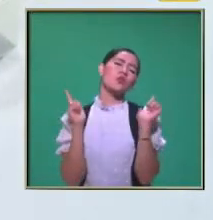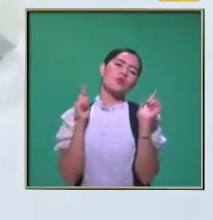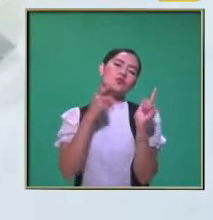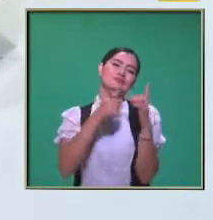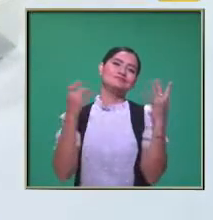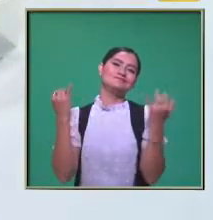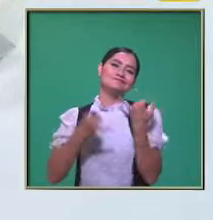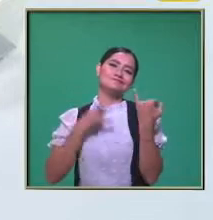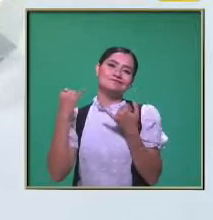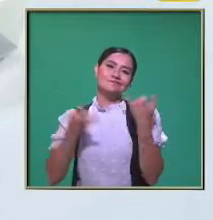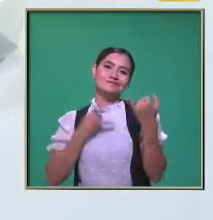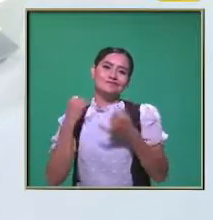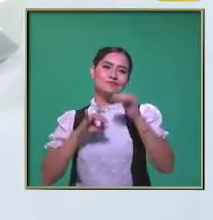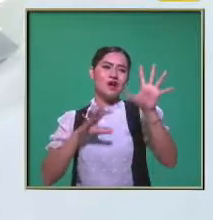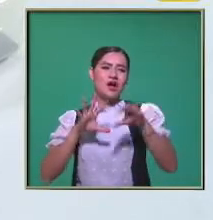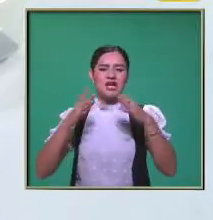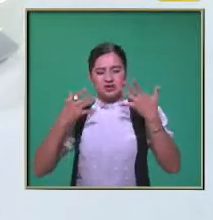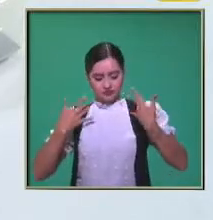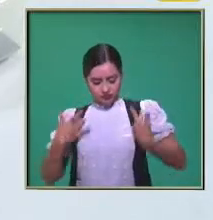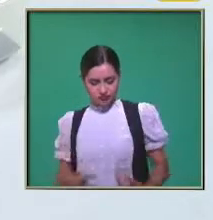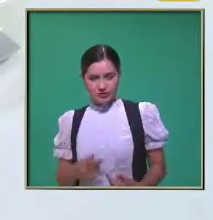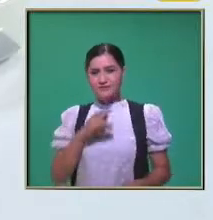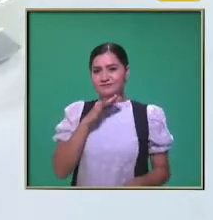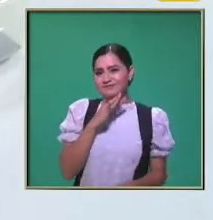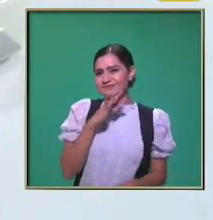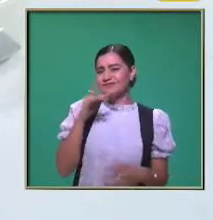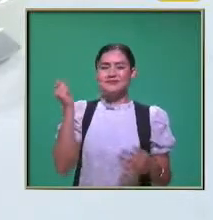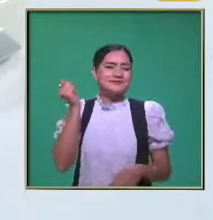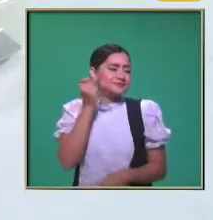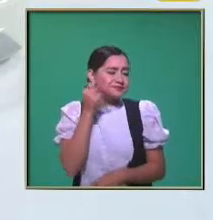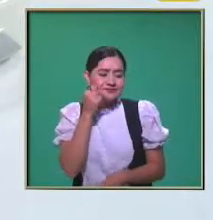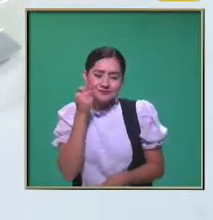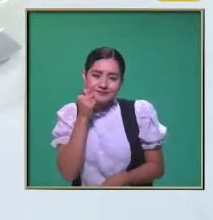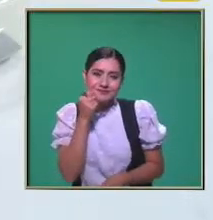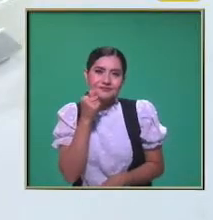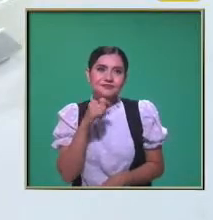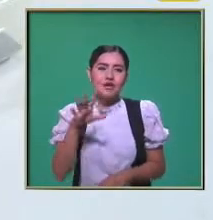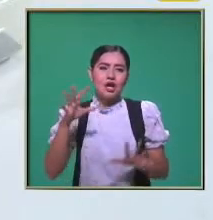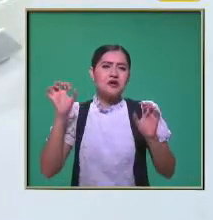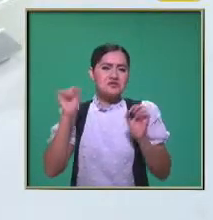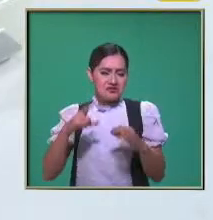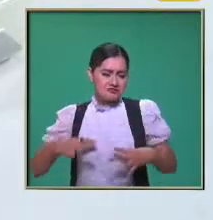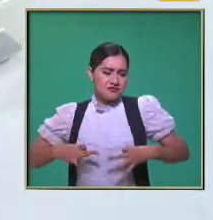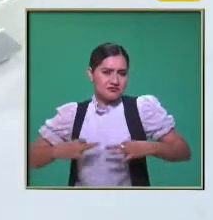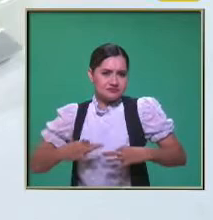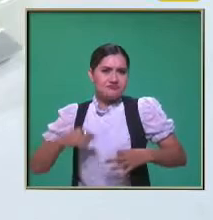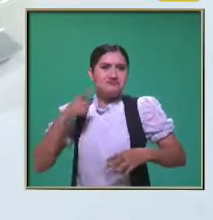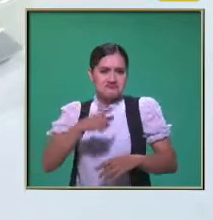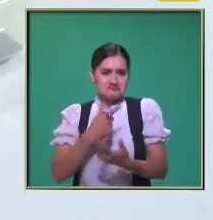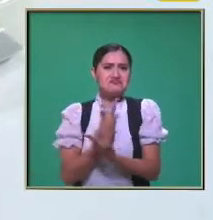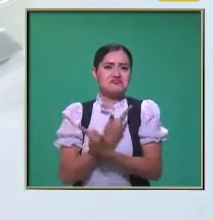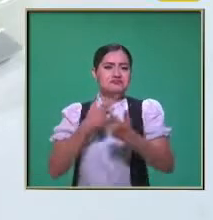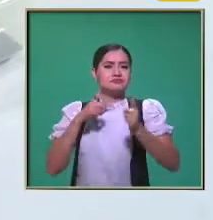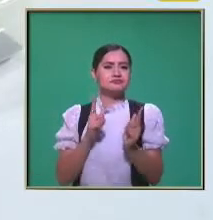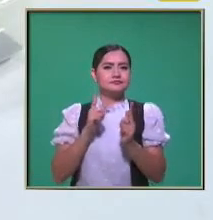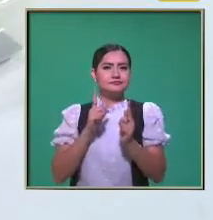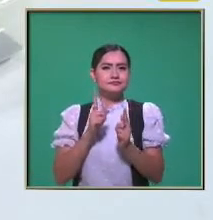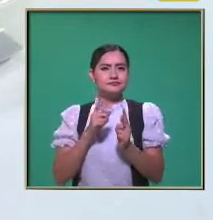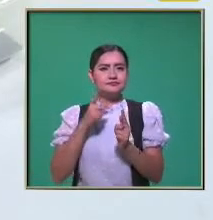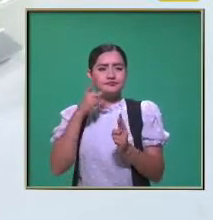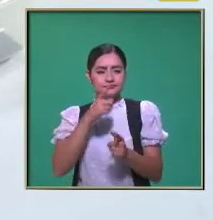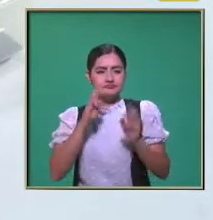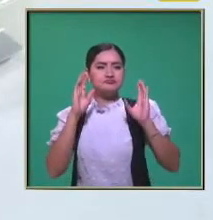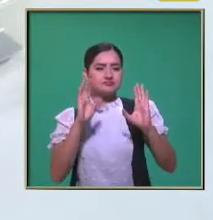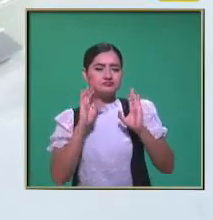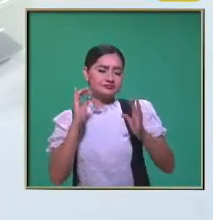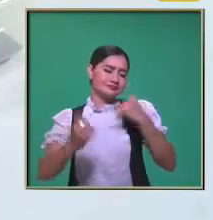que podamos ensuciar un poquito, a lo mejor, que a lo mejor sea ropita también adecuada, para que ellos no tengan el cuidado, que puedan